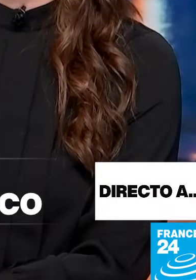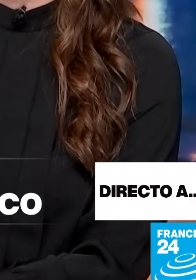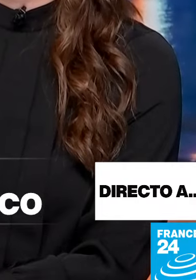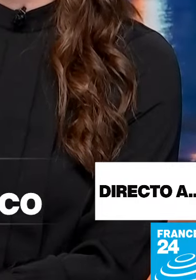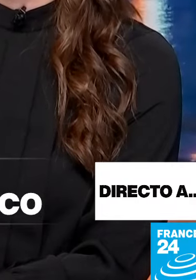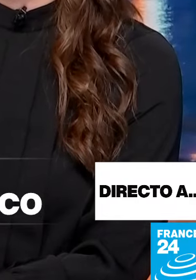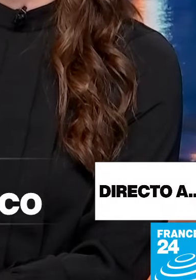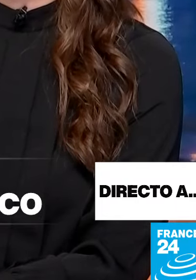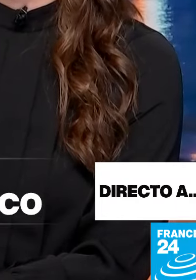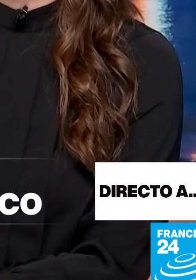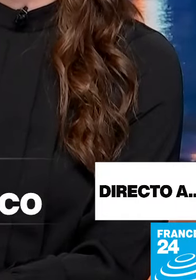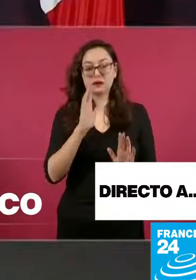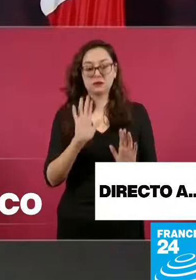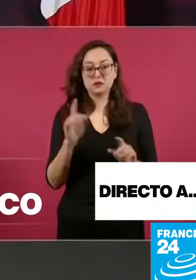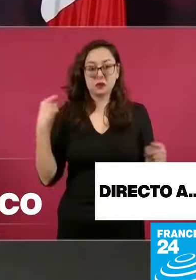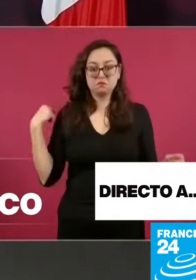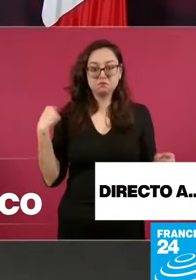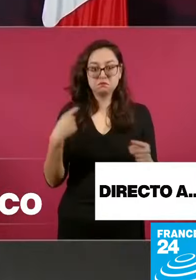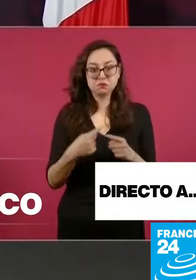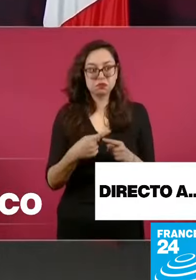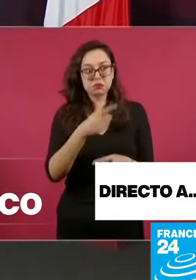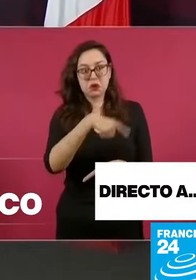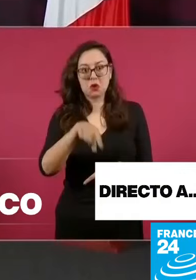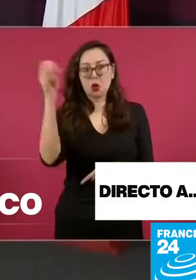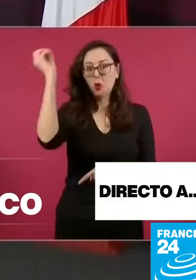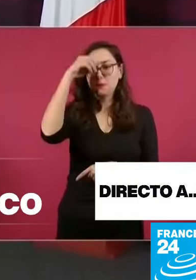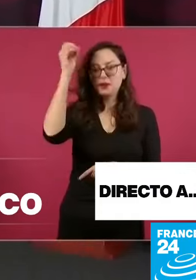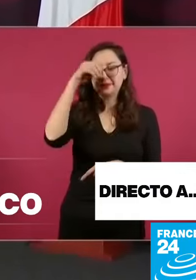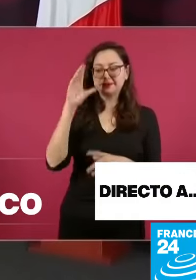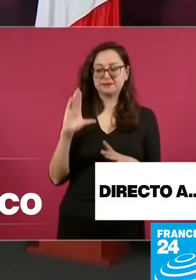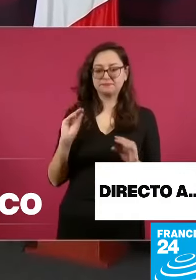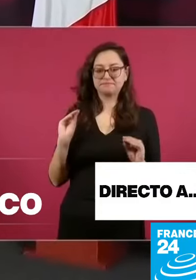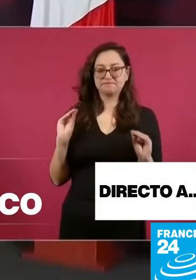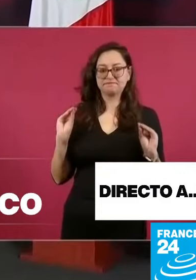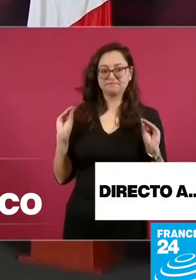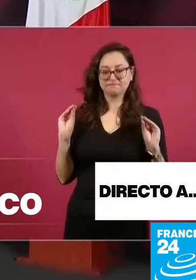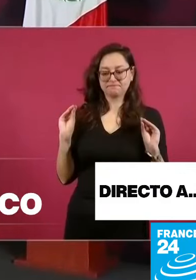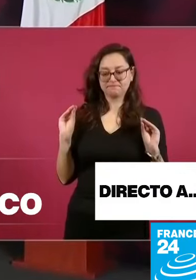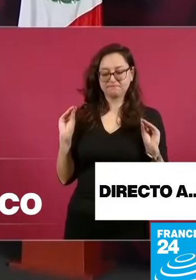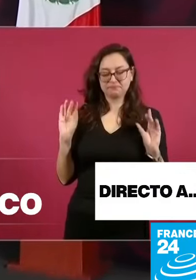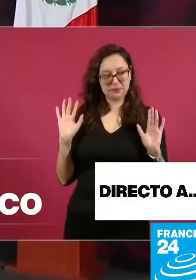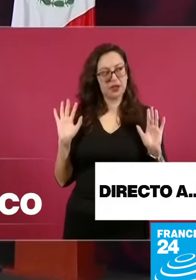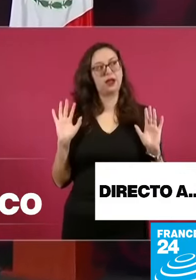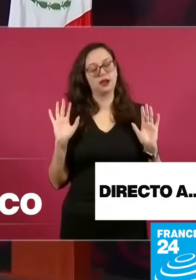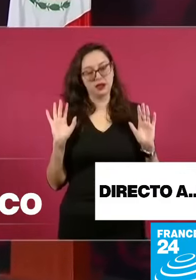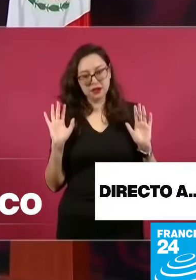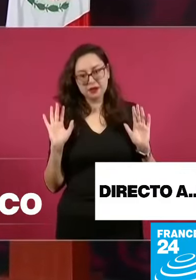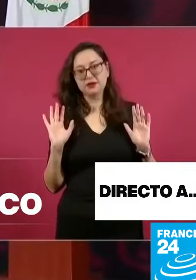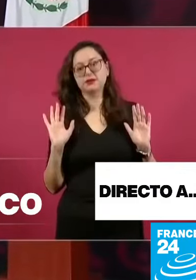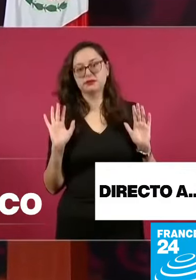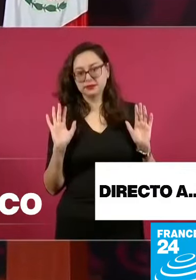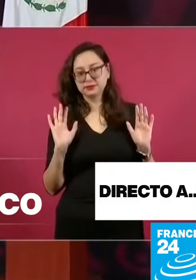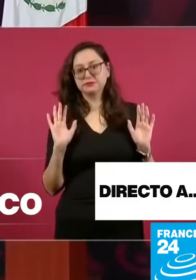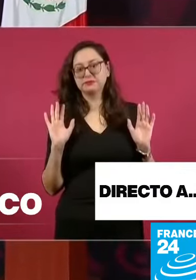Es correcto. Dijo que estaban invadiendo las facultades de manera irresponsable. Dijo que